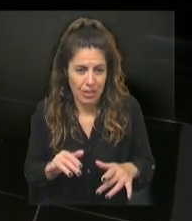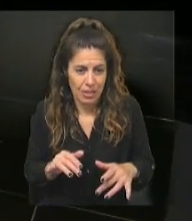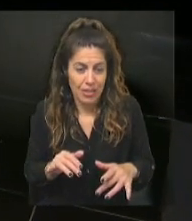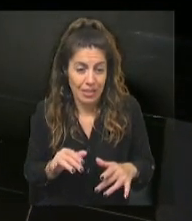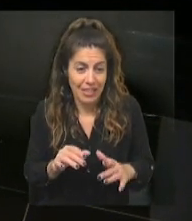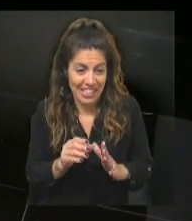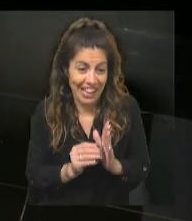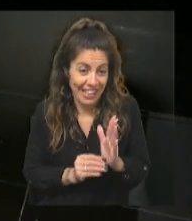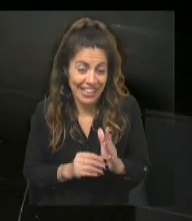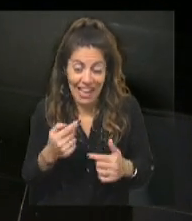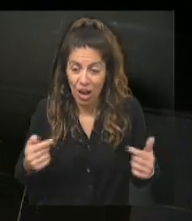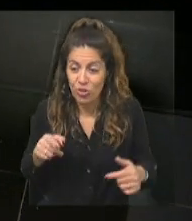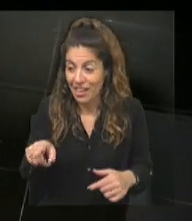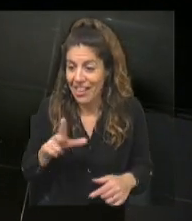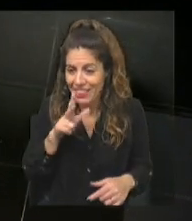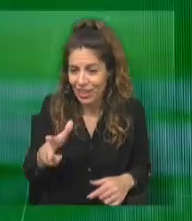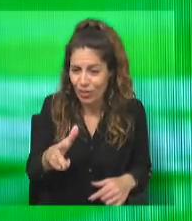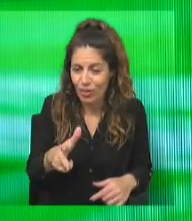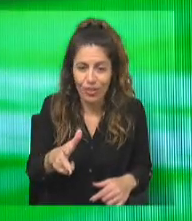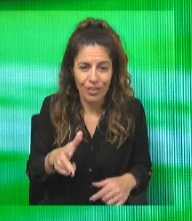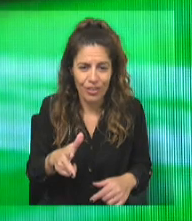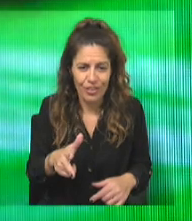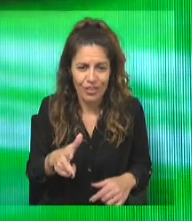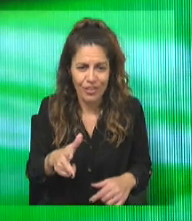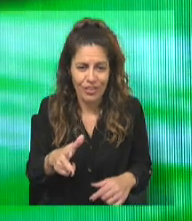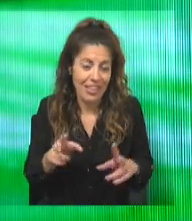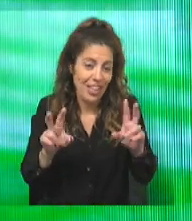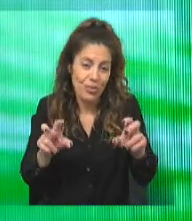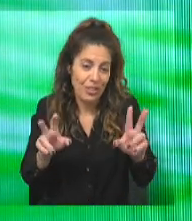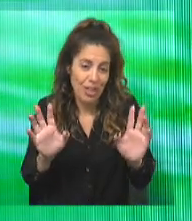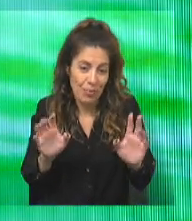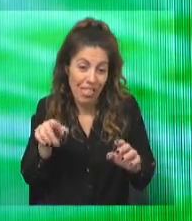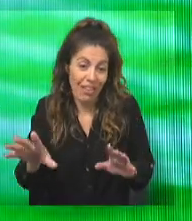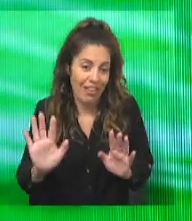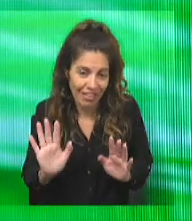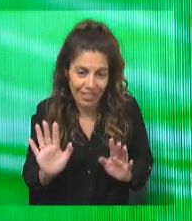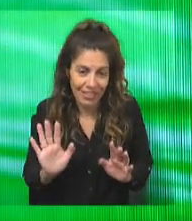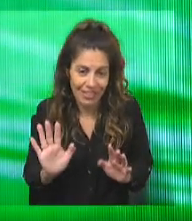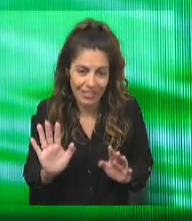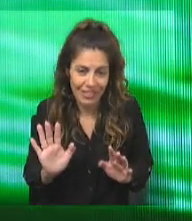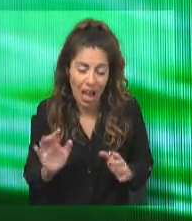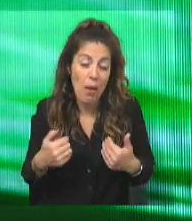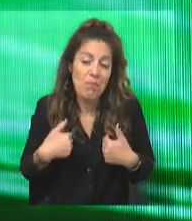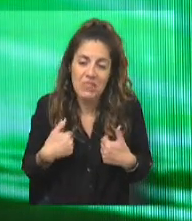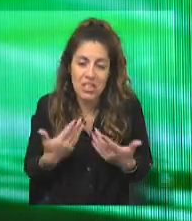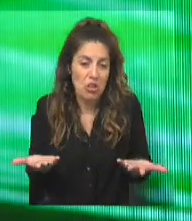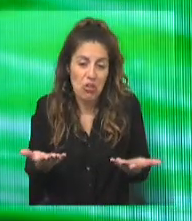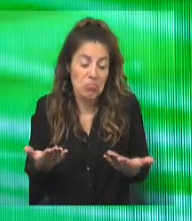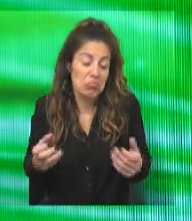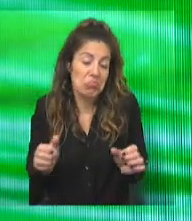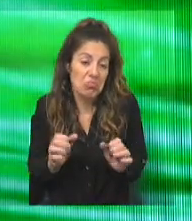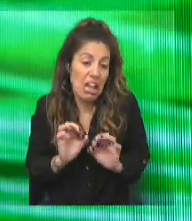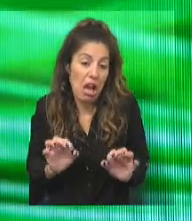registran las cosas que él dijo pero es un tema es un tema de él a m no me afecta